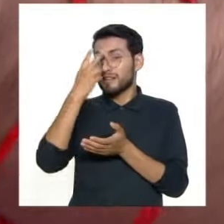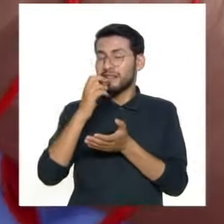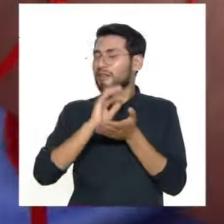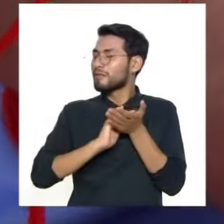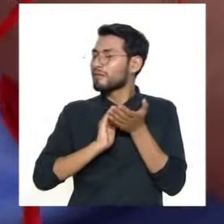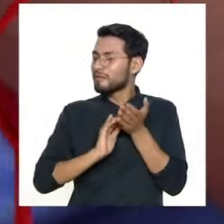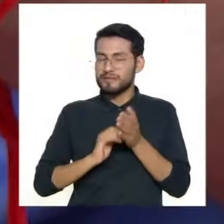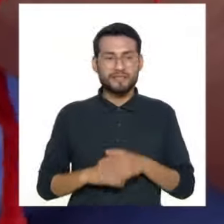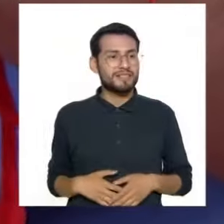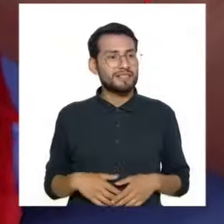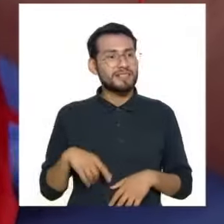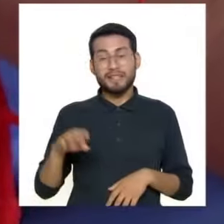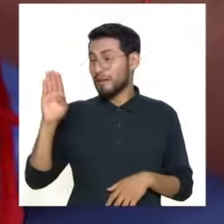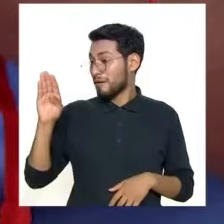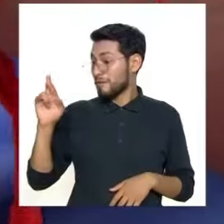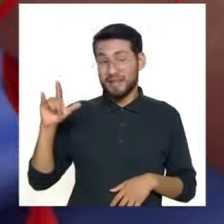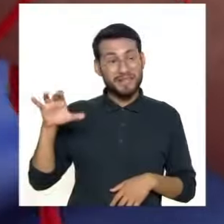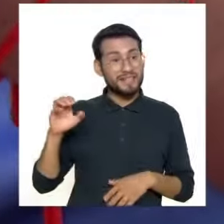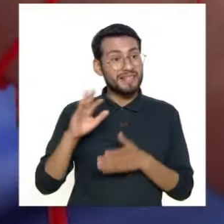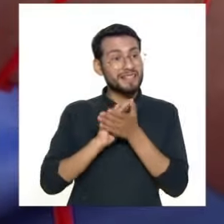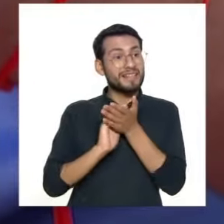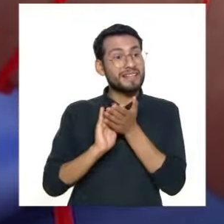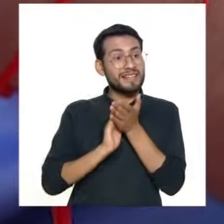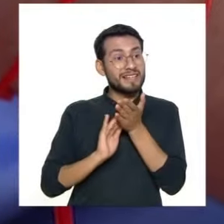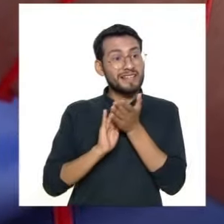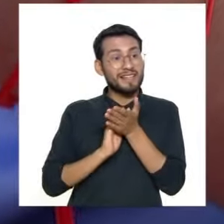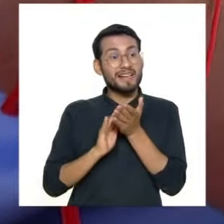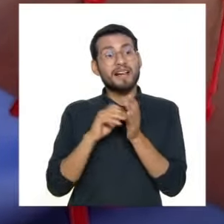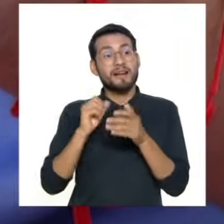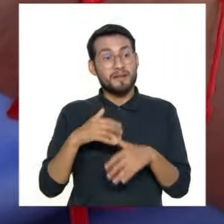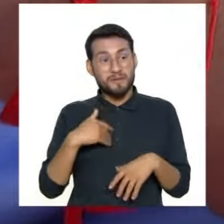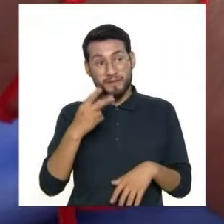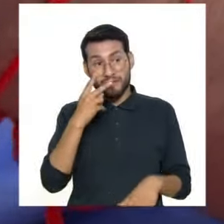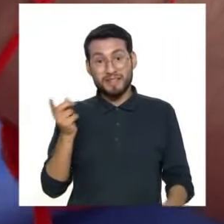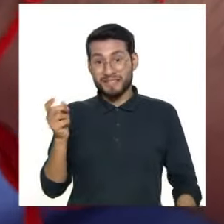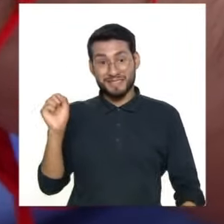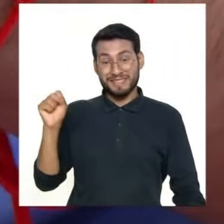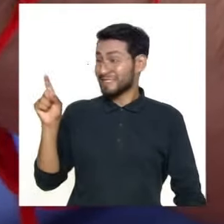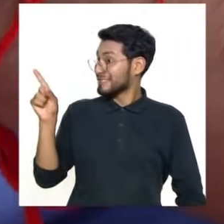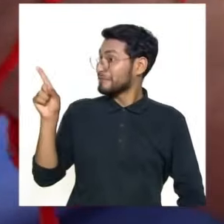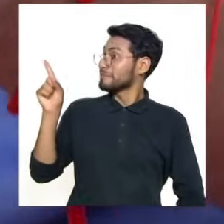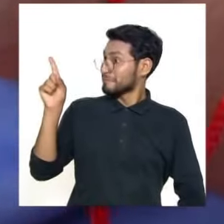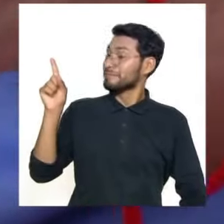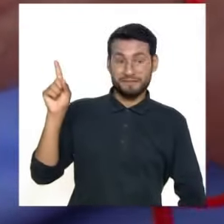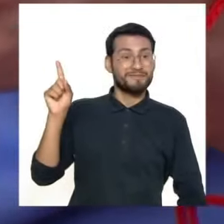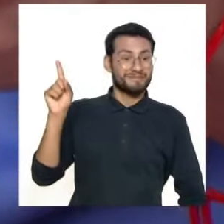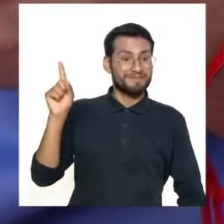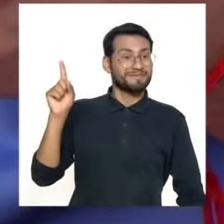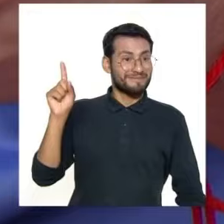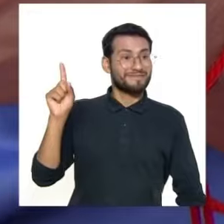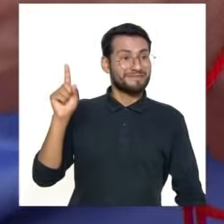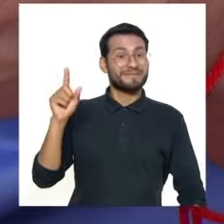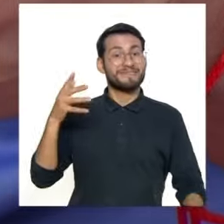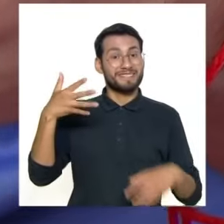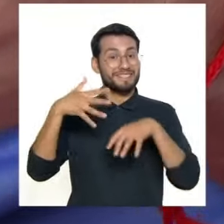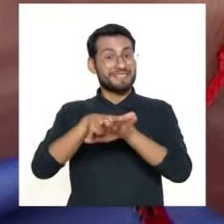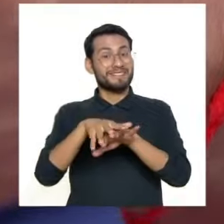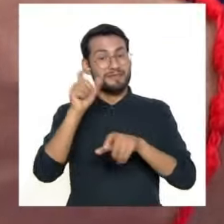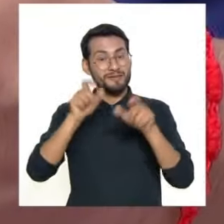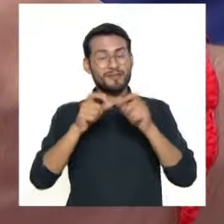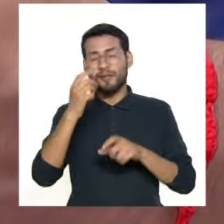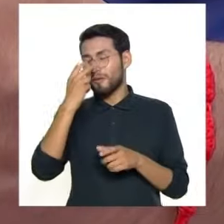productos no está en braile aquí en la parte de la caja no sé si se logra ver así es es una marca inclusiva